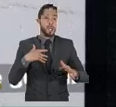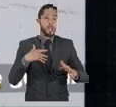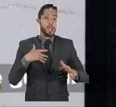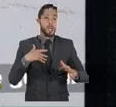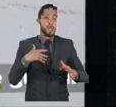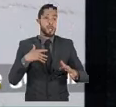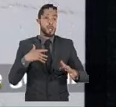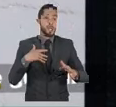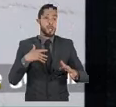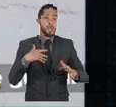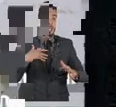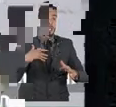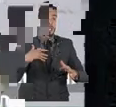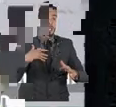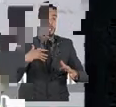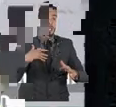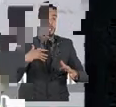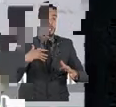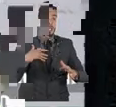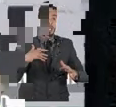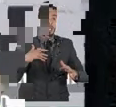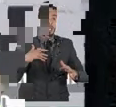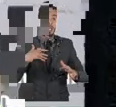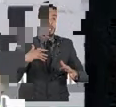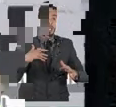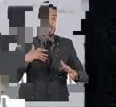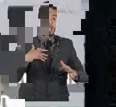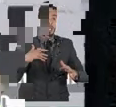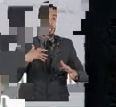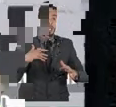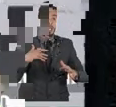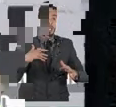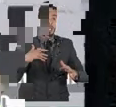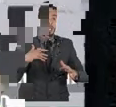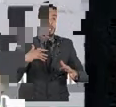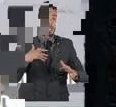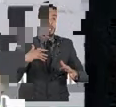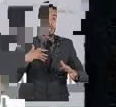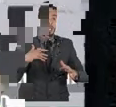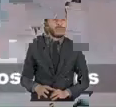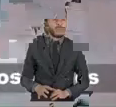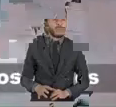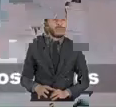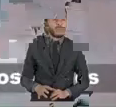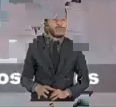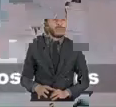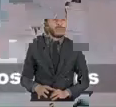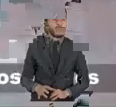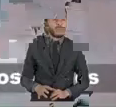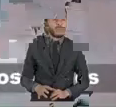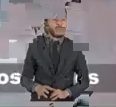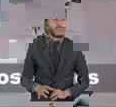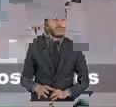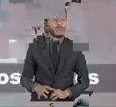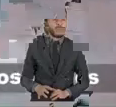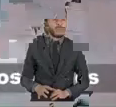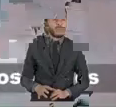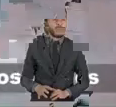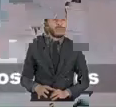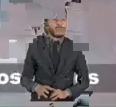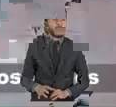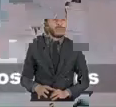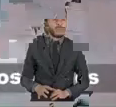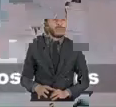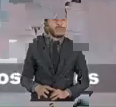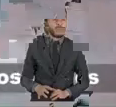los carros y cuando yo voy hacia mi colegio hay muchísimo trancón. Me gustaría compartir más tiempo con mis papás, tardan mucho en